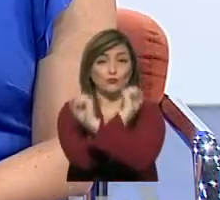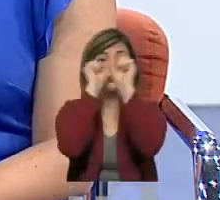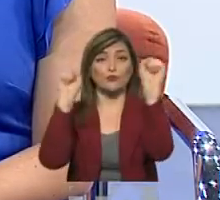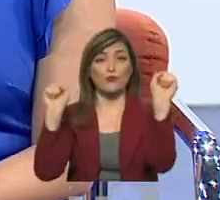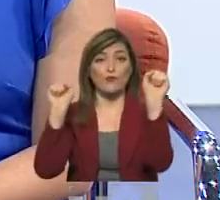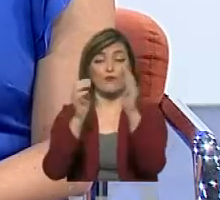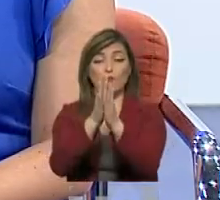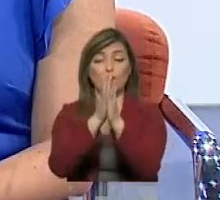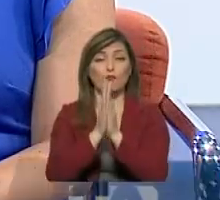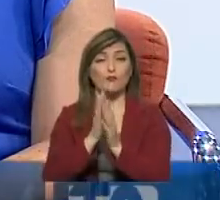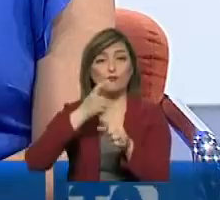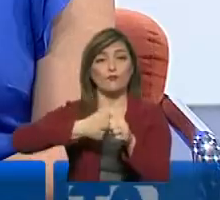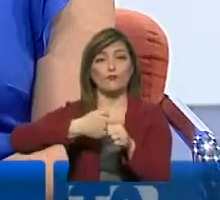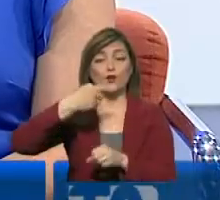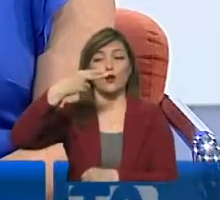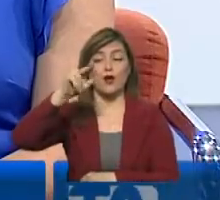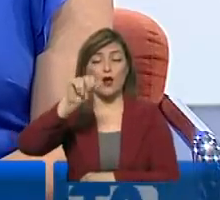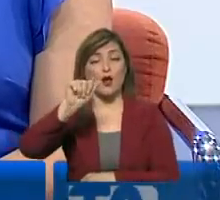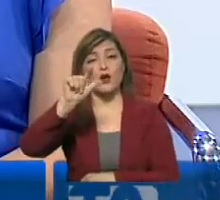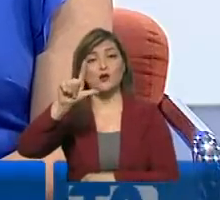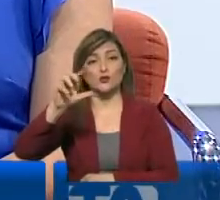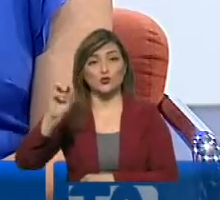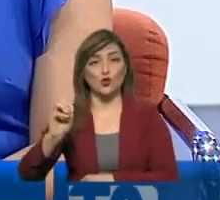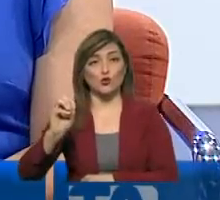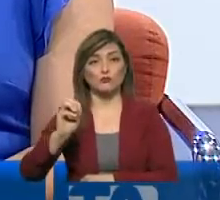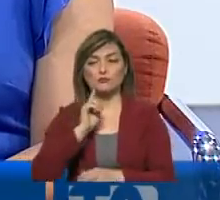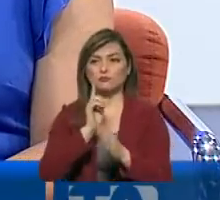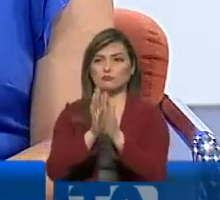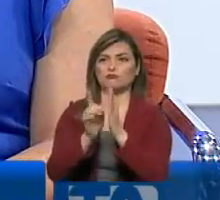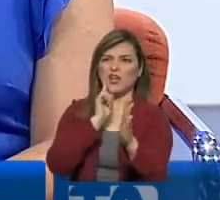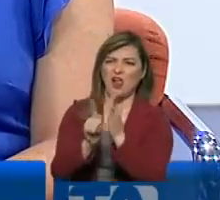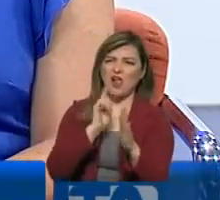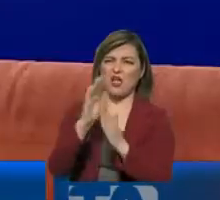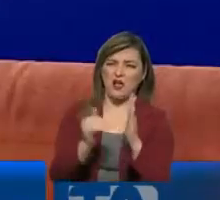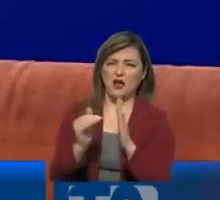con el pedido puntual de Marcelo Ayo, quien desistió de la demanda.